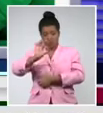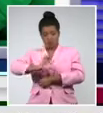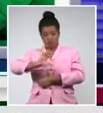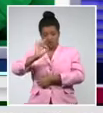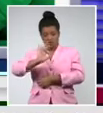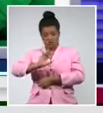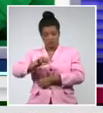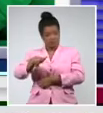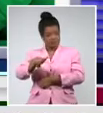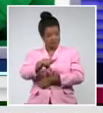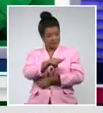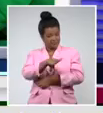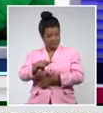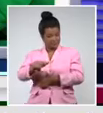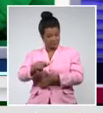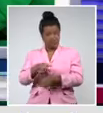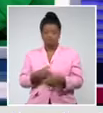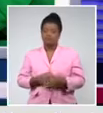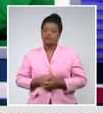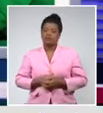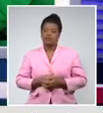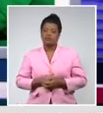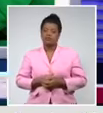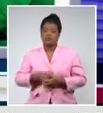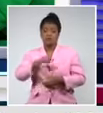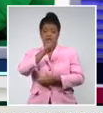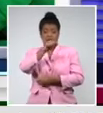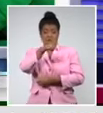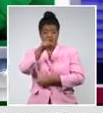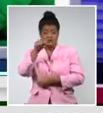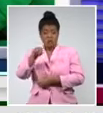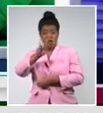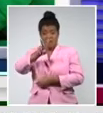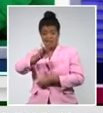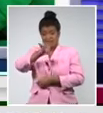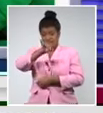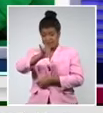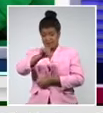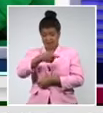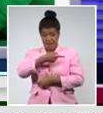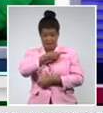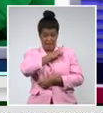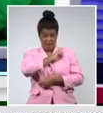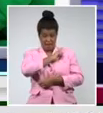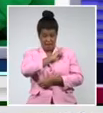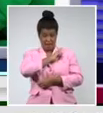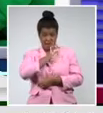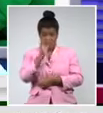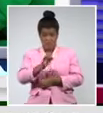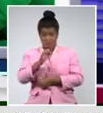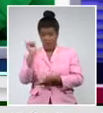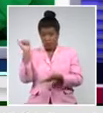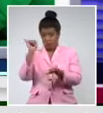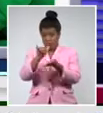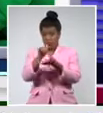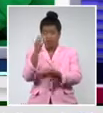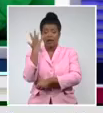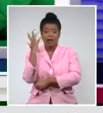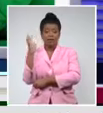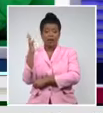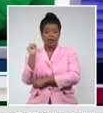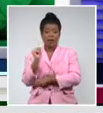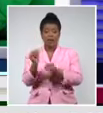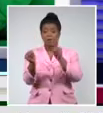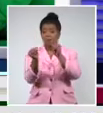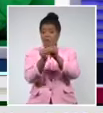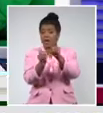también. Las 26 personas que se diagnosticaron ayer, los 26 casos importados, pues tienen como fuente de